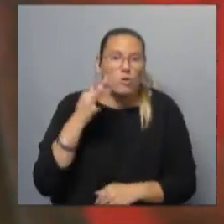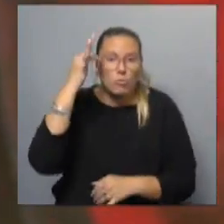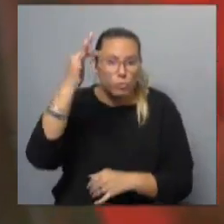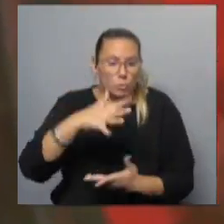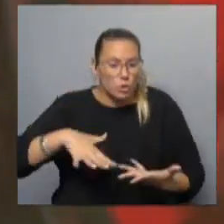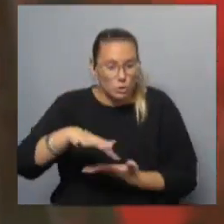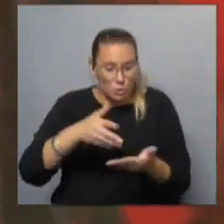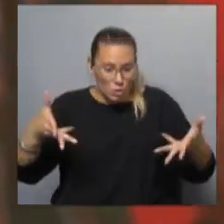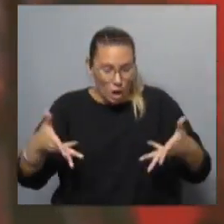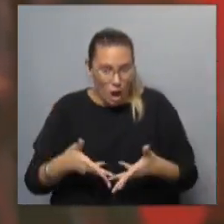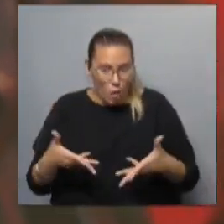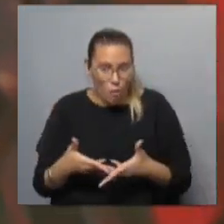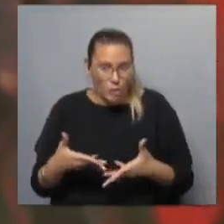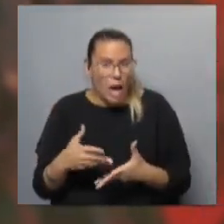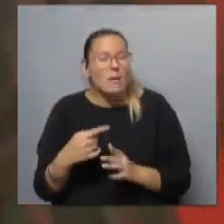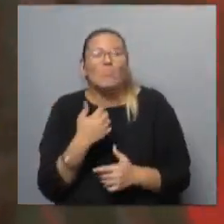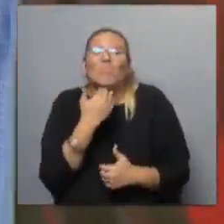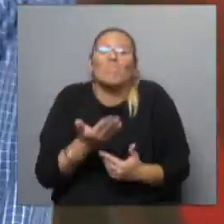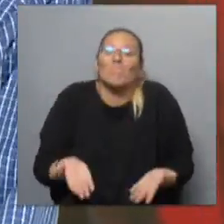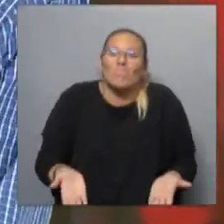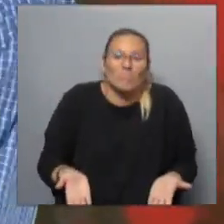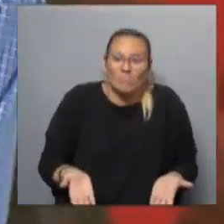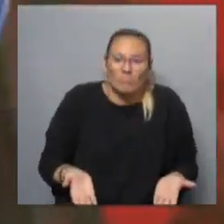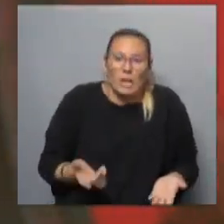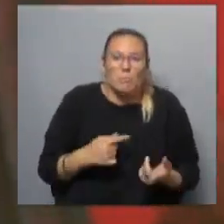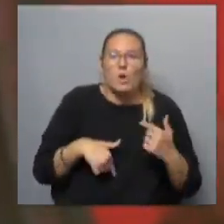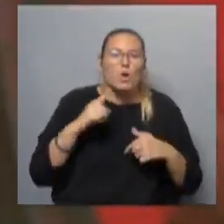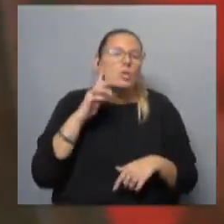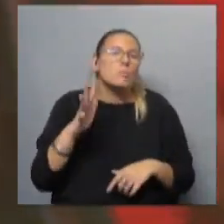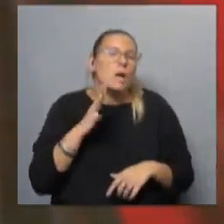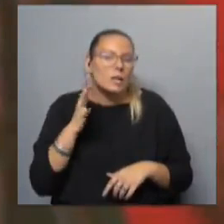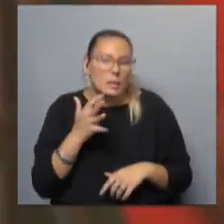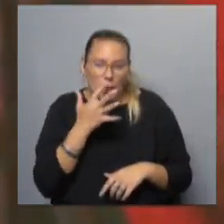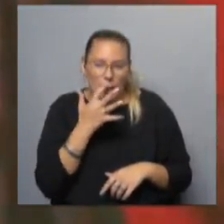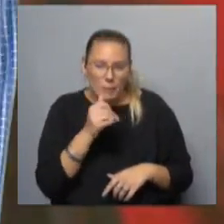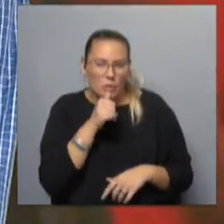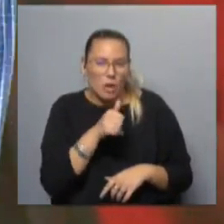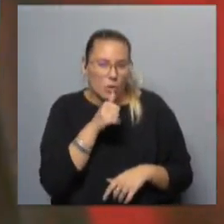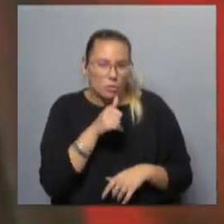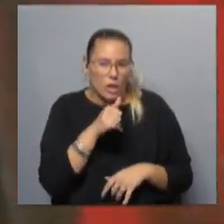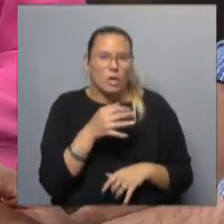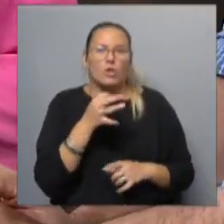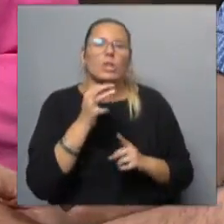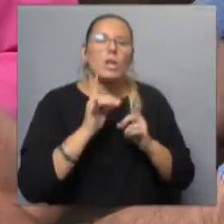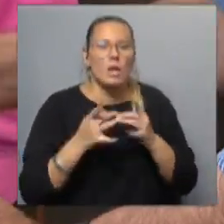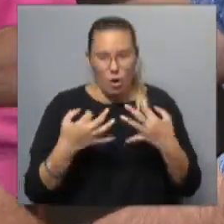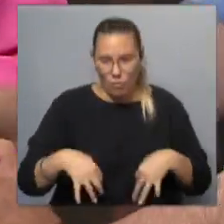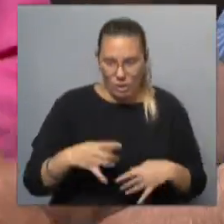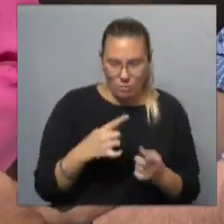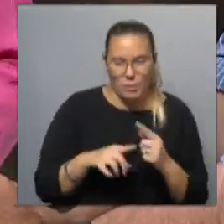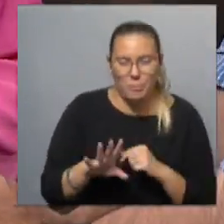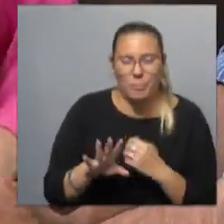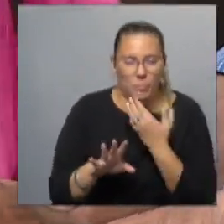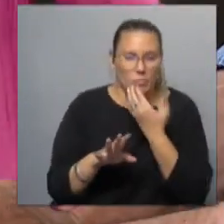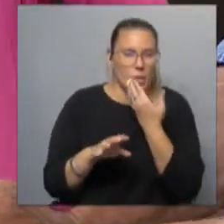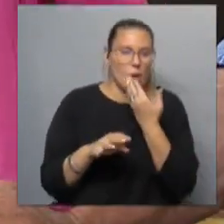los acontecimientos? No lo sabés. Pero no te gusta jugar. Mira, te voy a contar No te lo digo académicamente, digo. Te